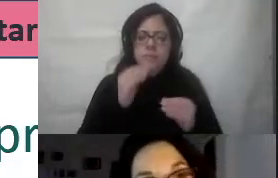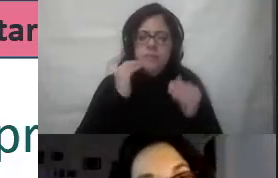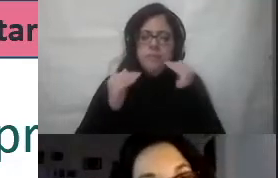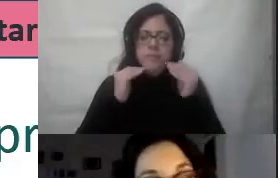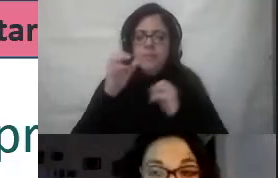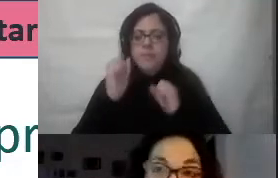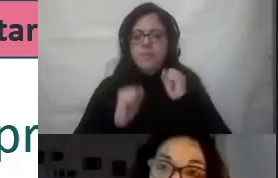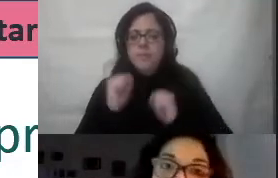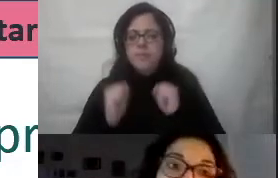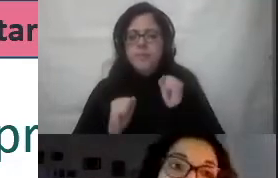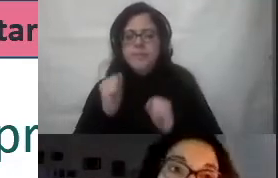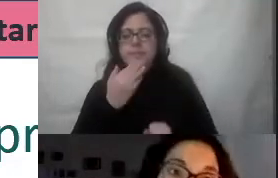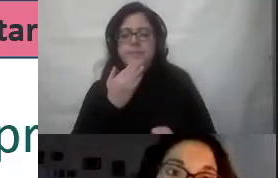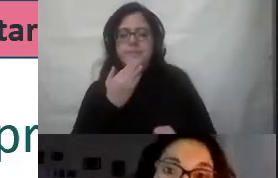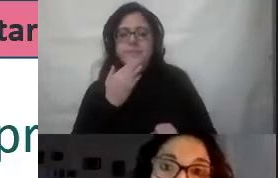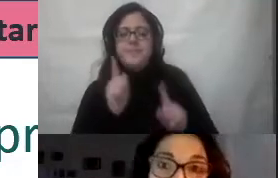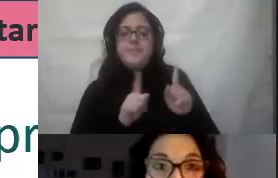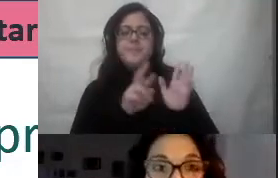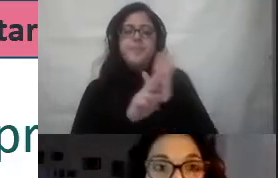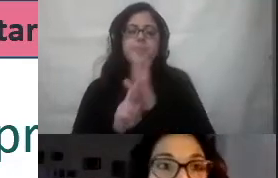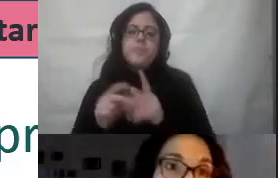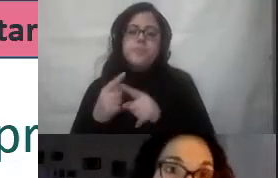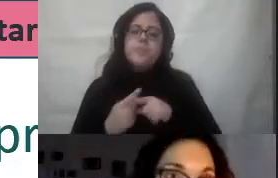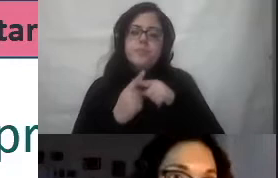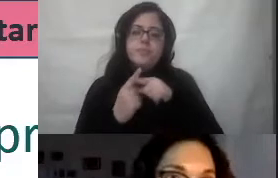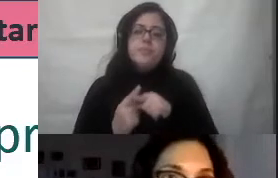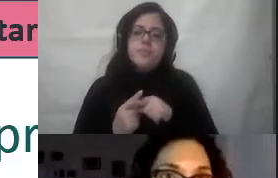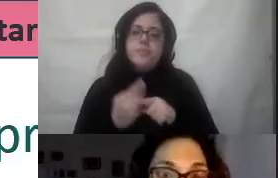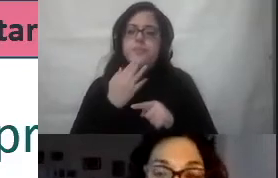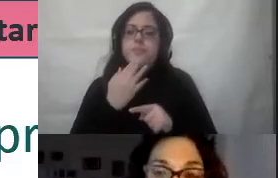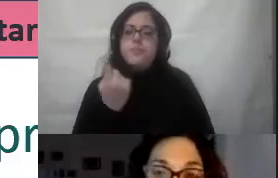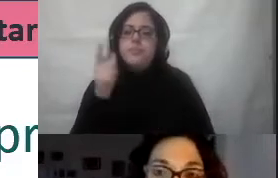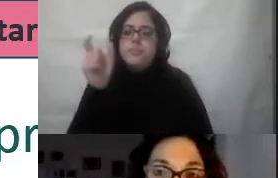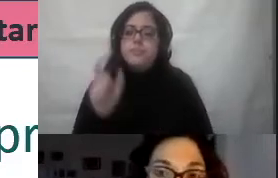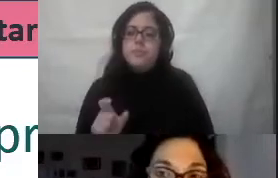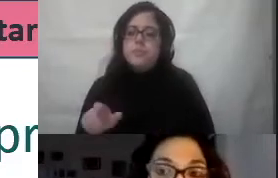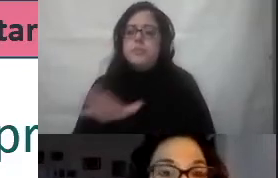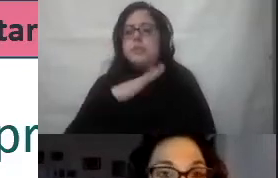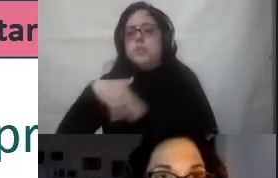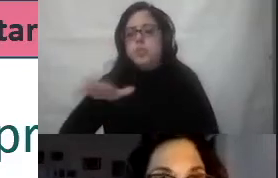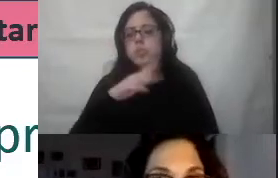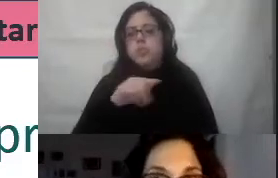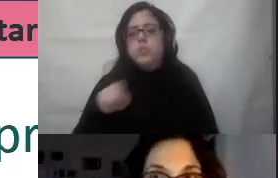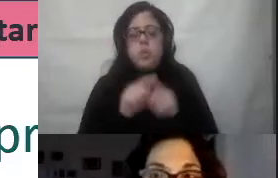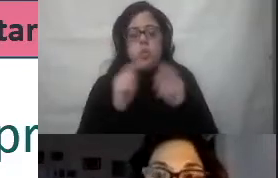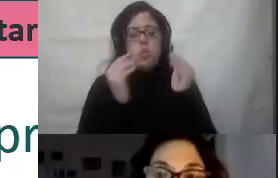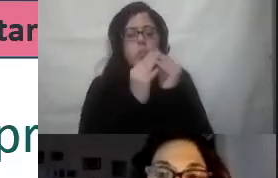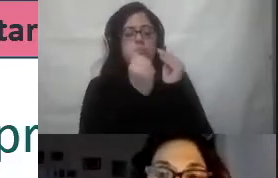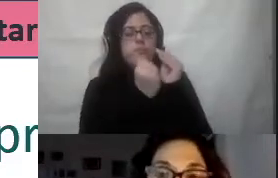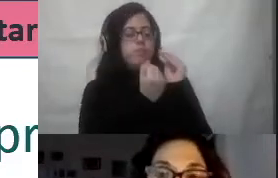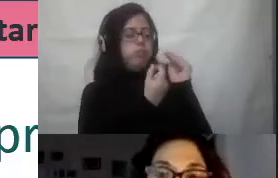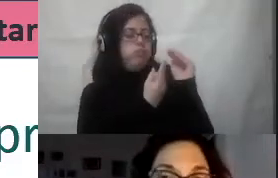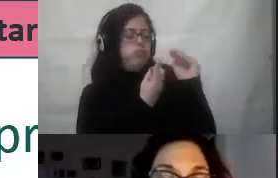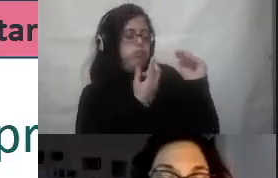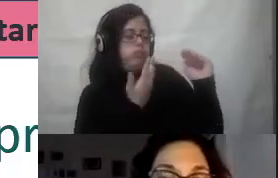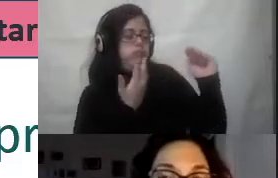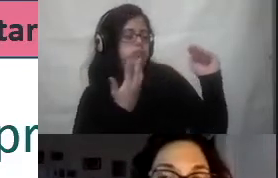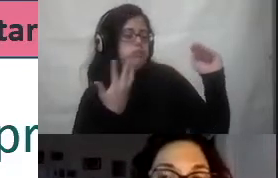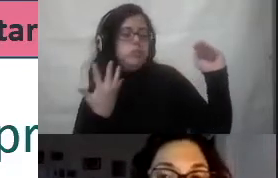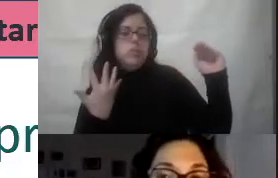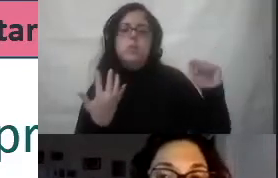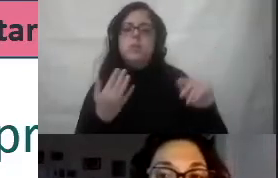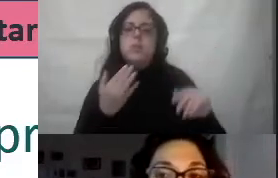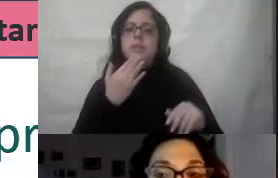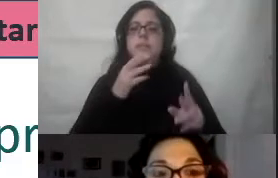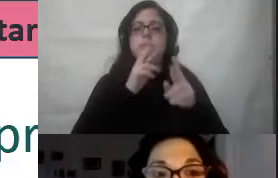que fueron dirigentes sociales, los niños que fueron una persona que vive en una situación de hacinamiento, etc. ¿Ya? Vamos a responder a